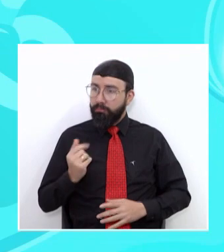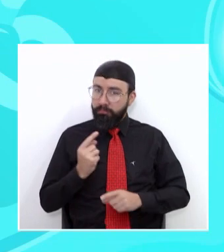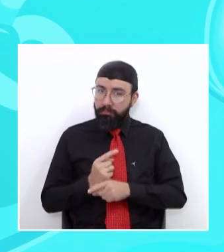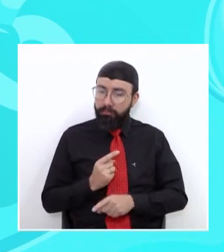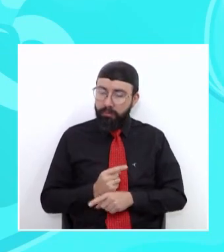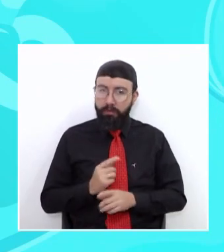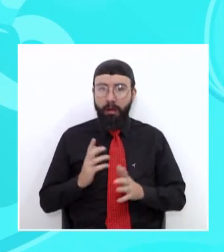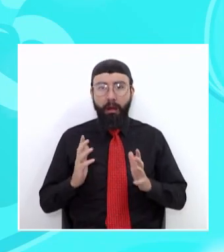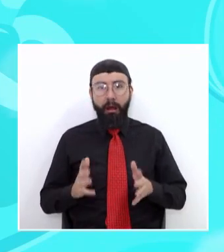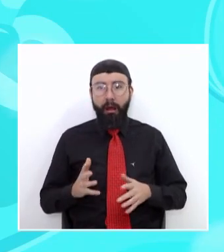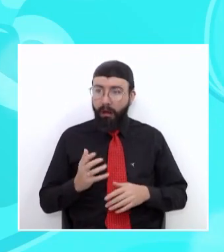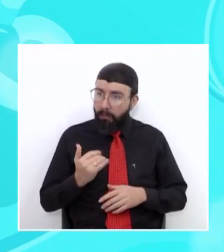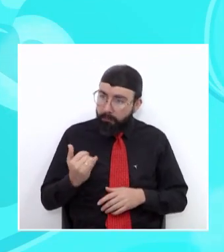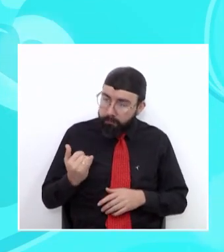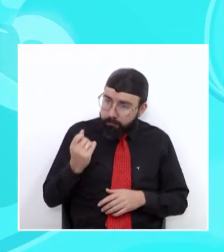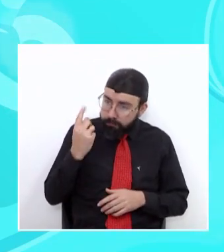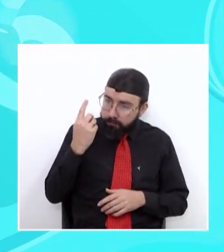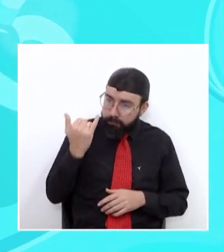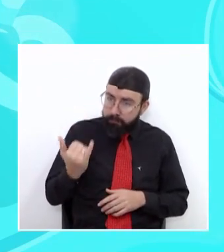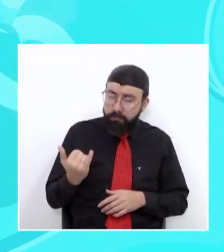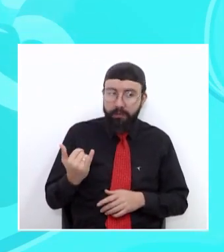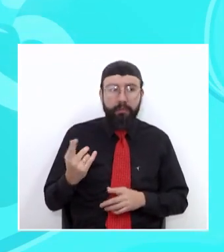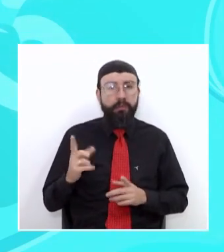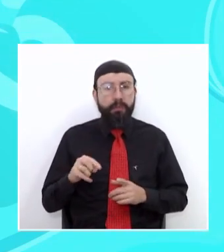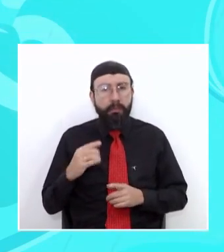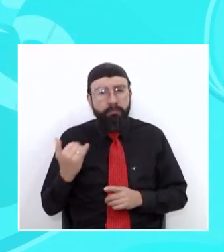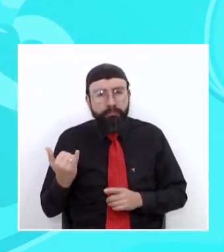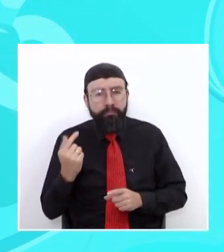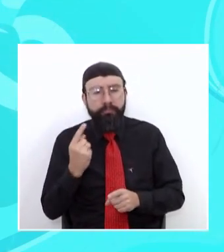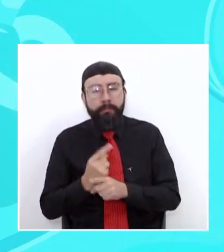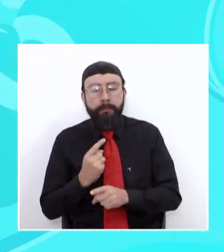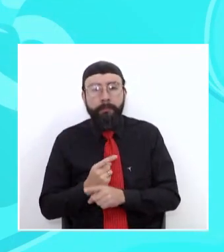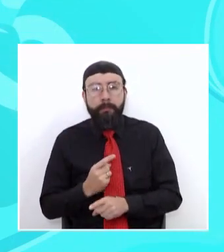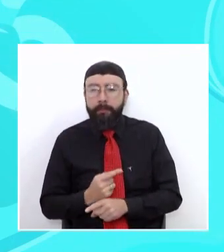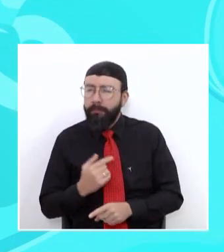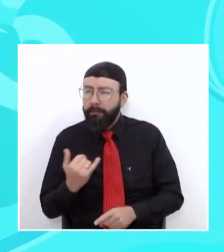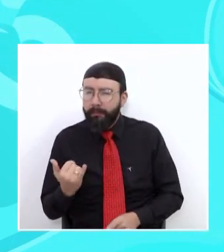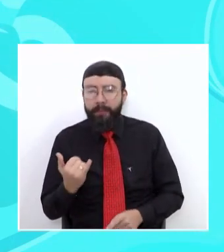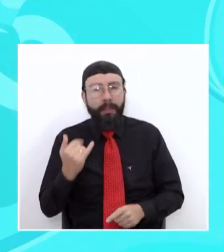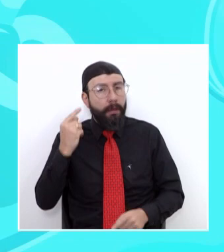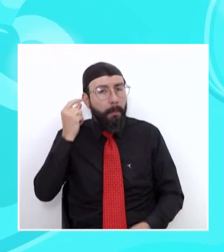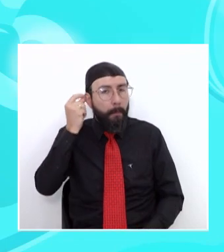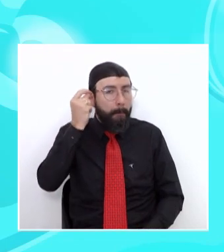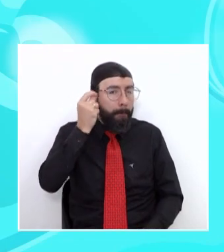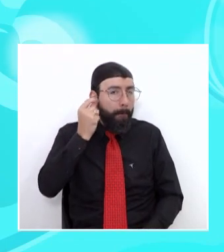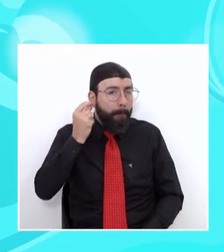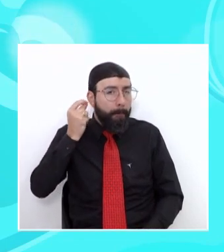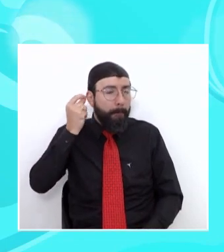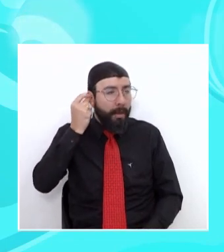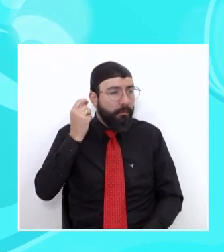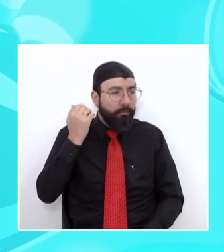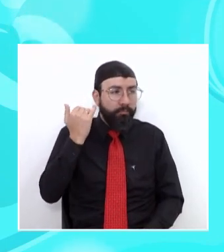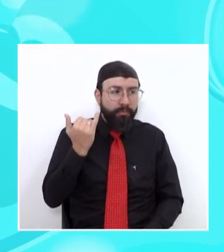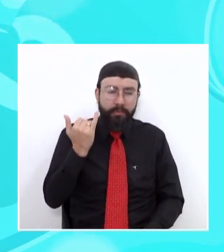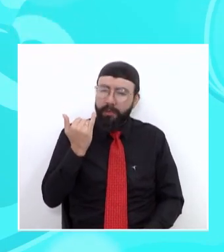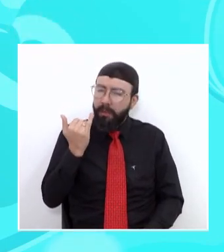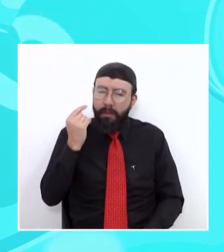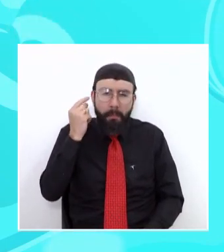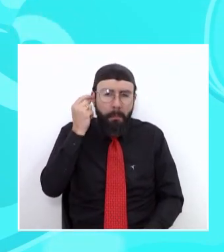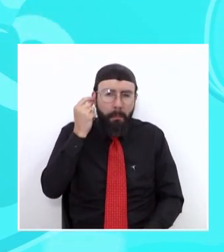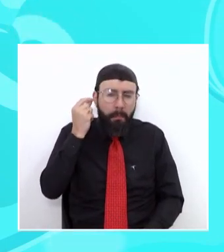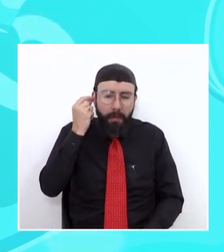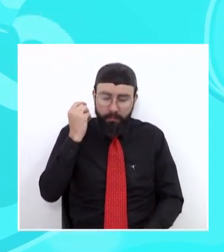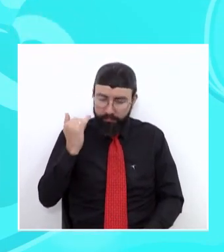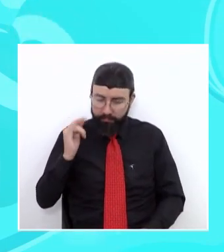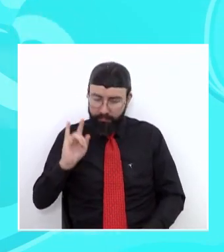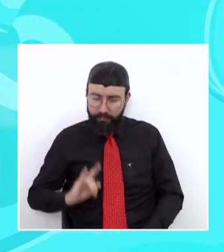damos cuenta, también este patrón aquí que se ve muy circulatorio nos dice y nos asocia a Ben Chen,